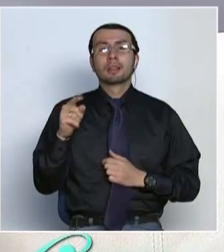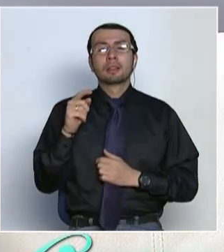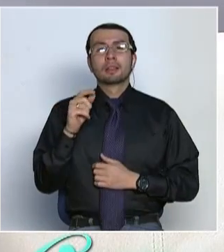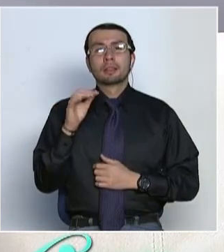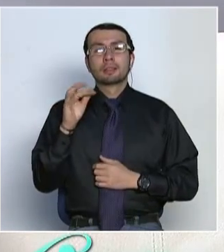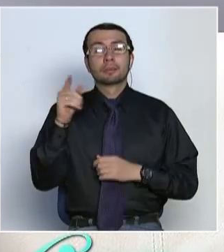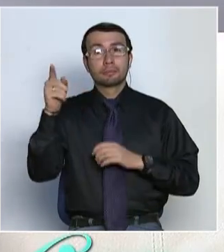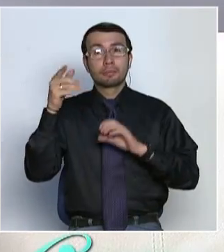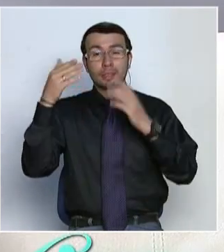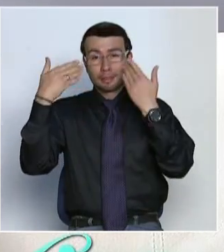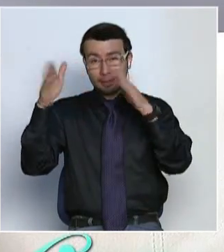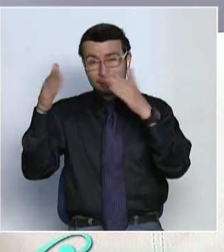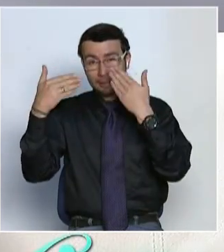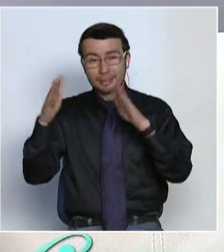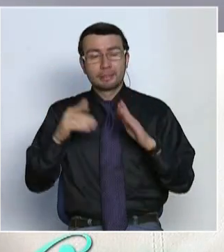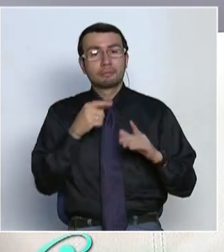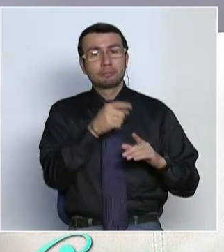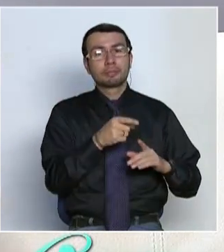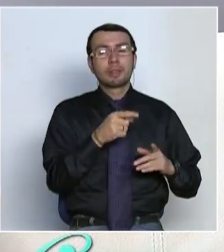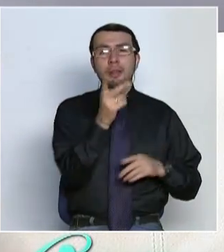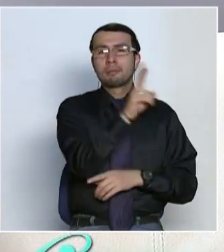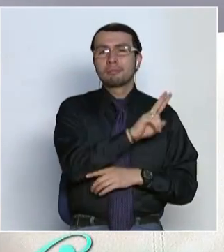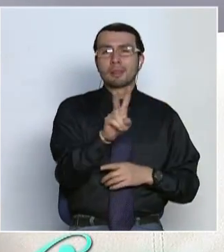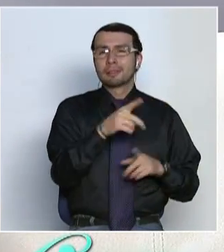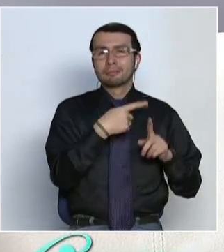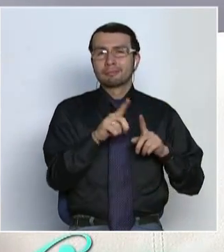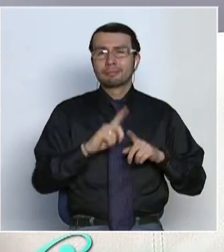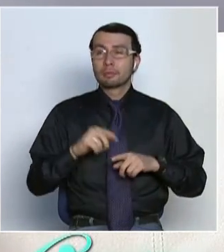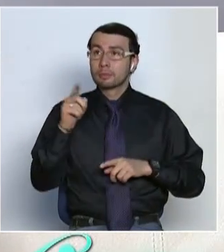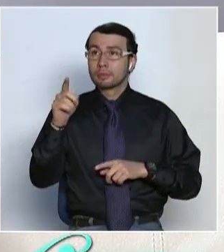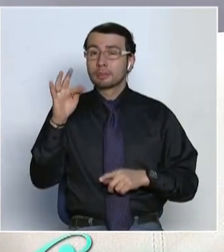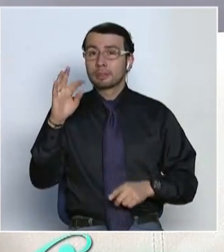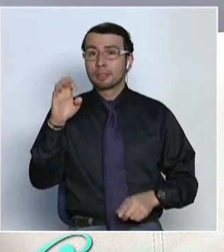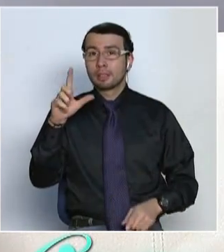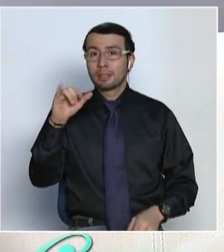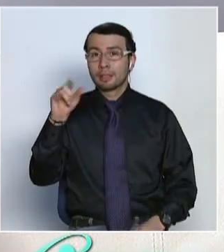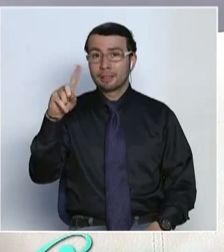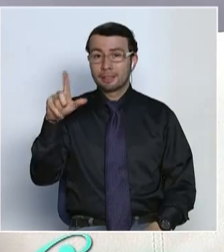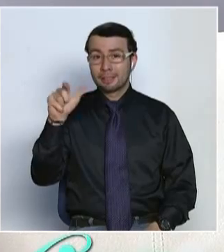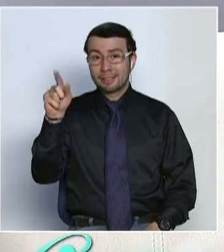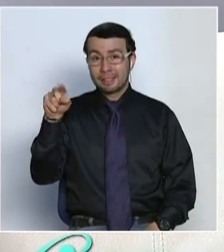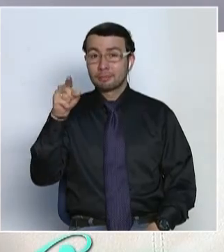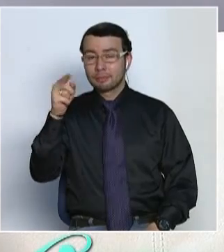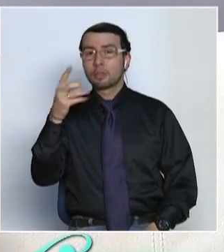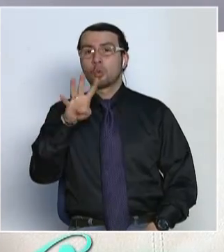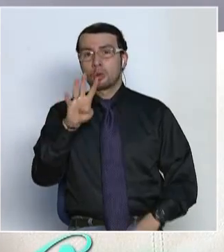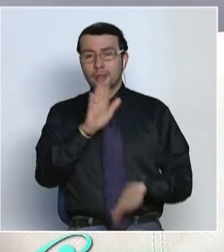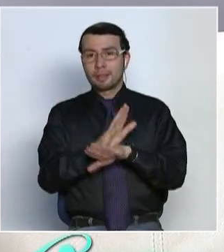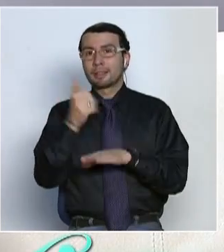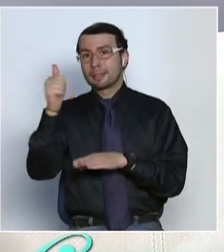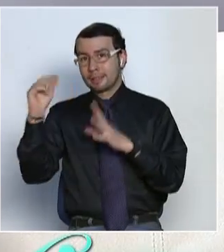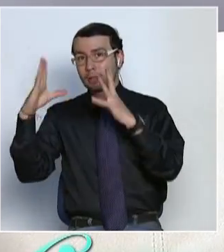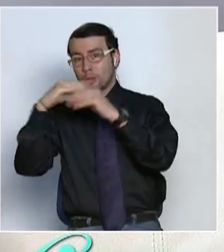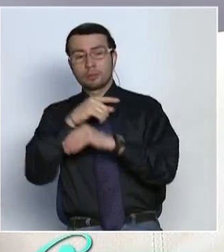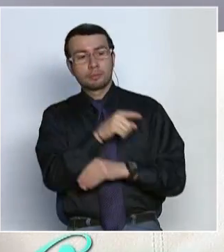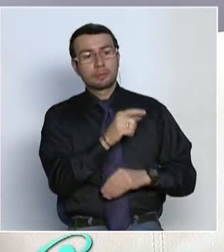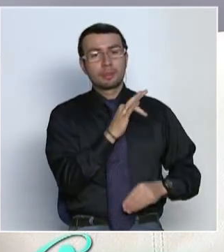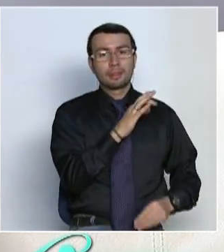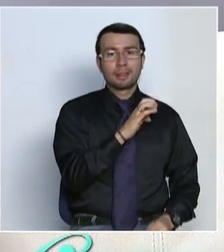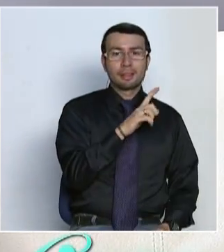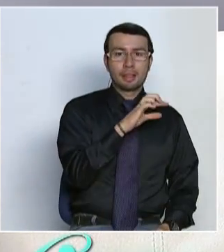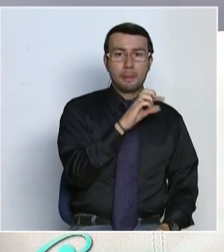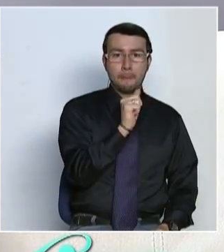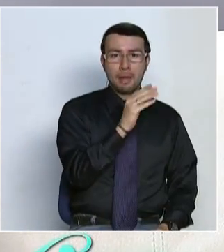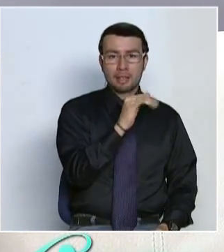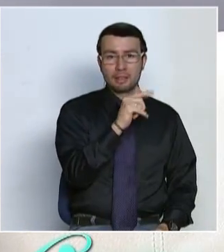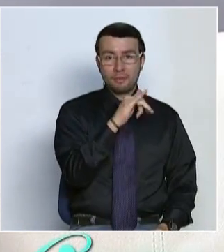Providencia y Santa Catalina a las 4 de la tarde y 10 de la noche, en Telepacífico a las 11 de la mañana todos los días